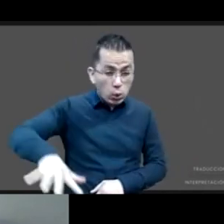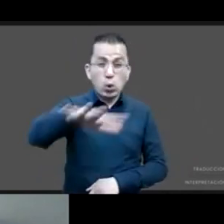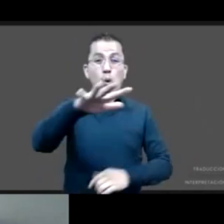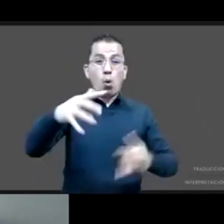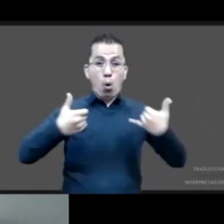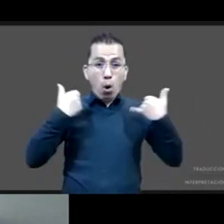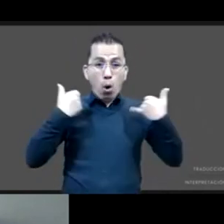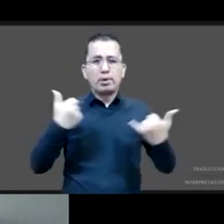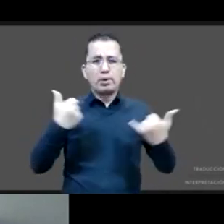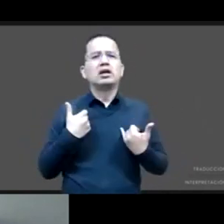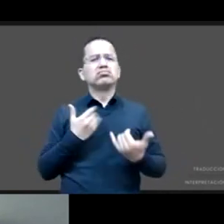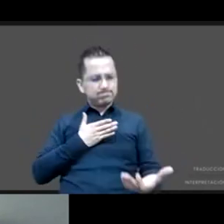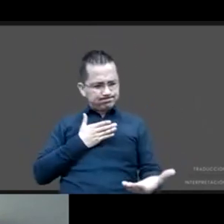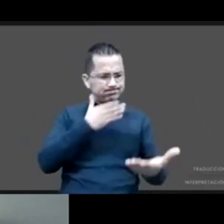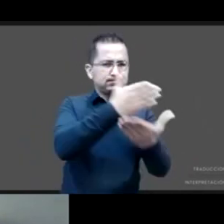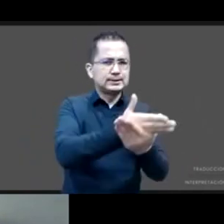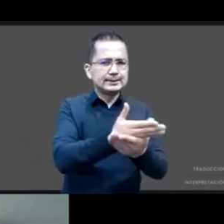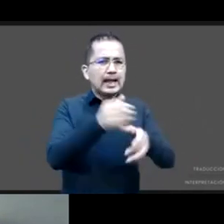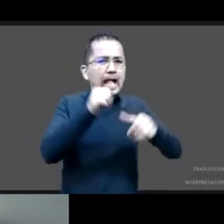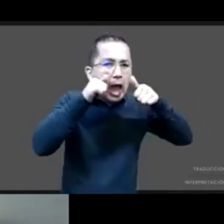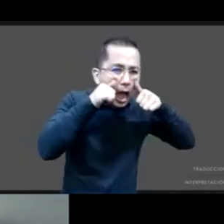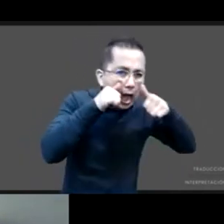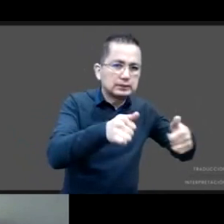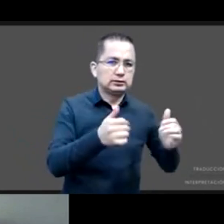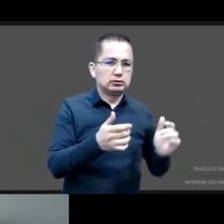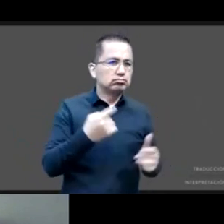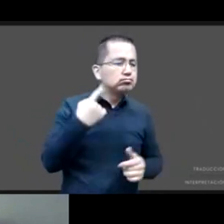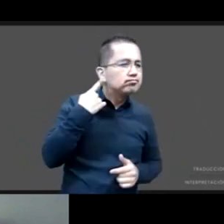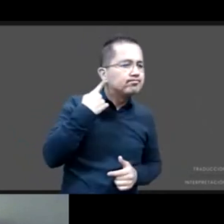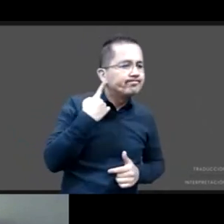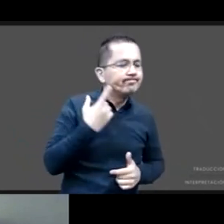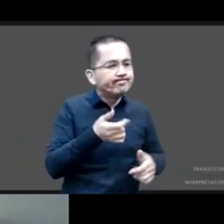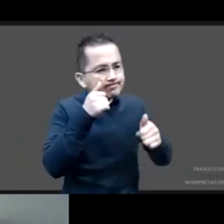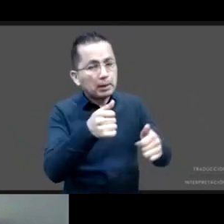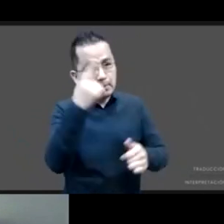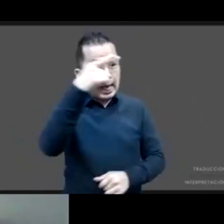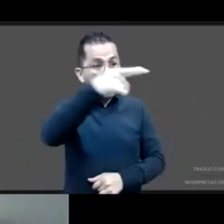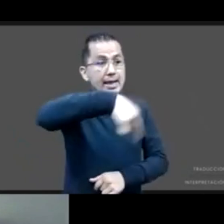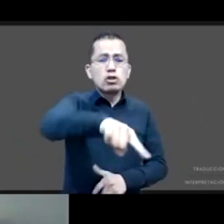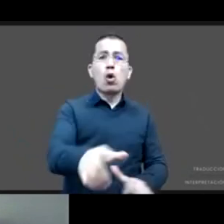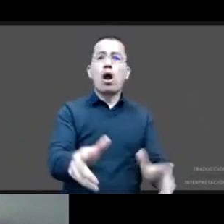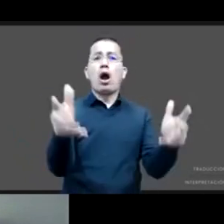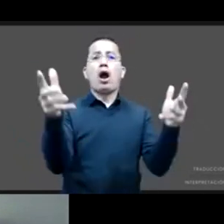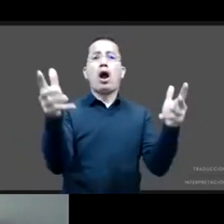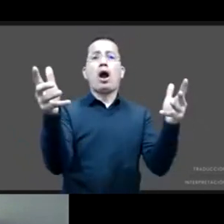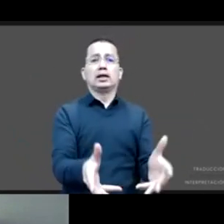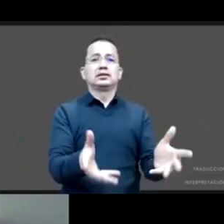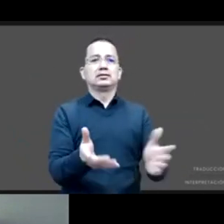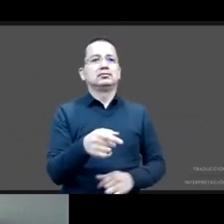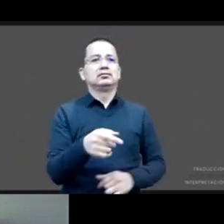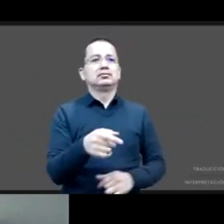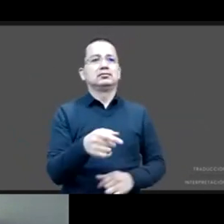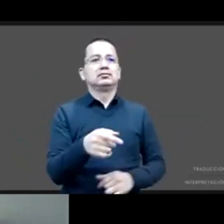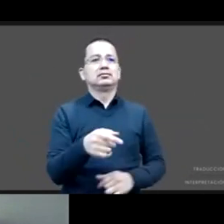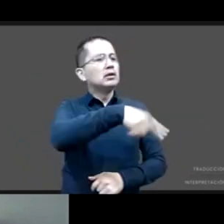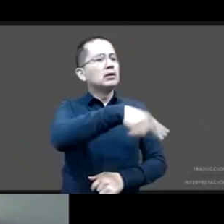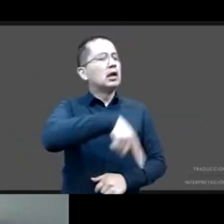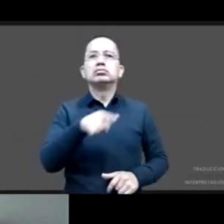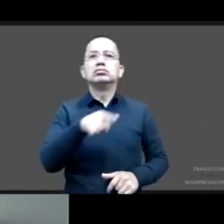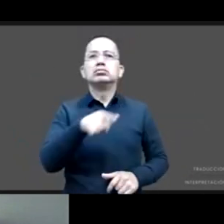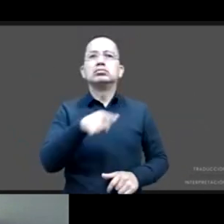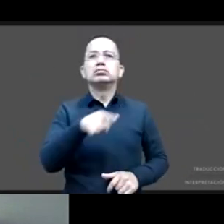también dejarlos que ellos tomen la iniciativa el protagonismo que tienen creo que es algo que a veces institucionalmente